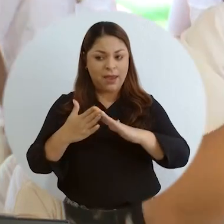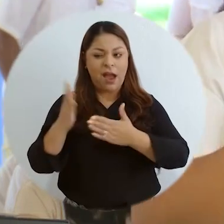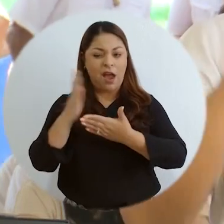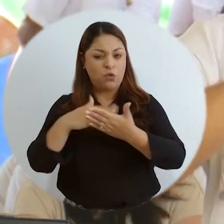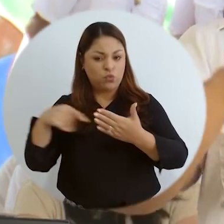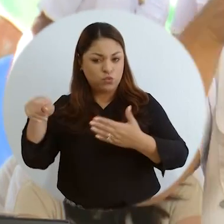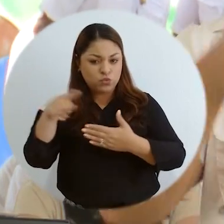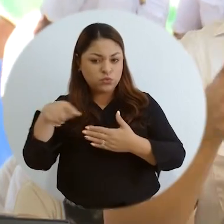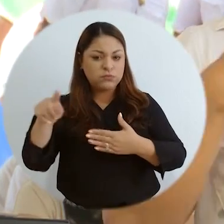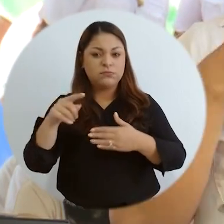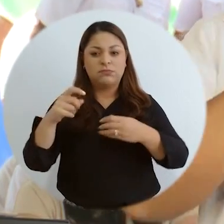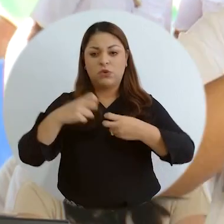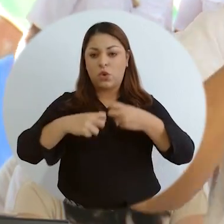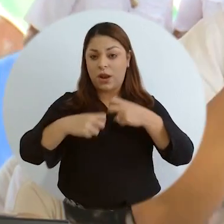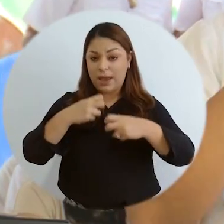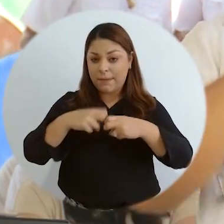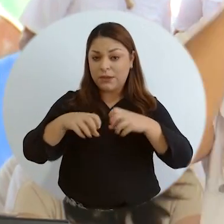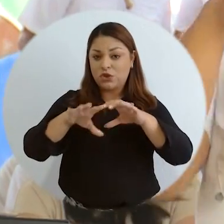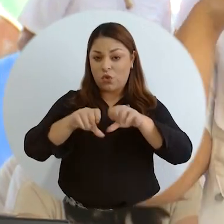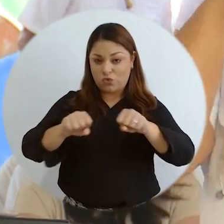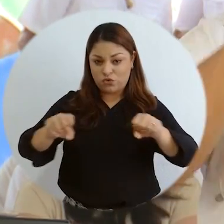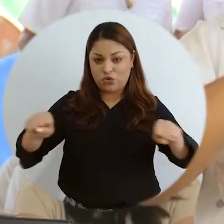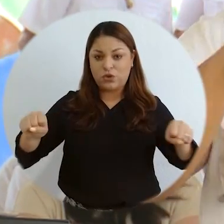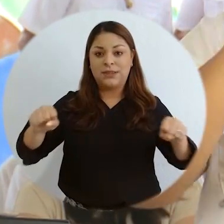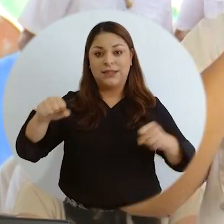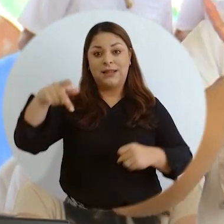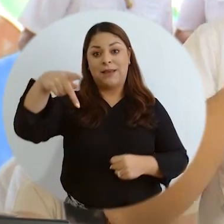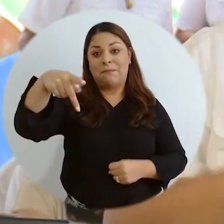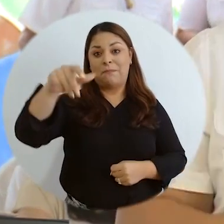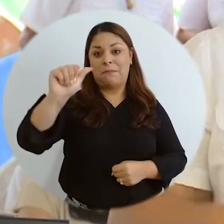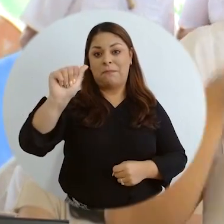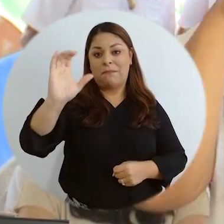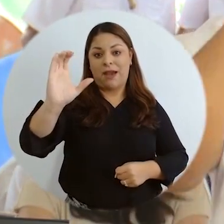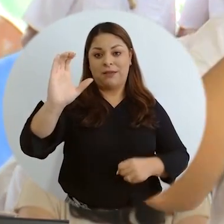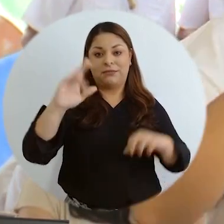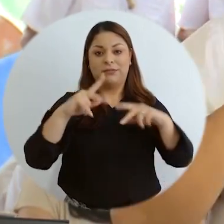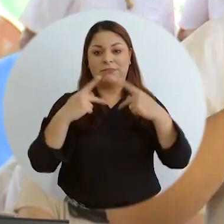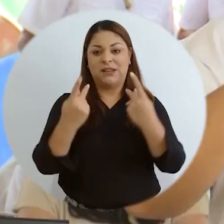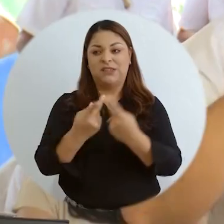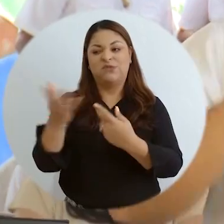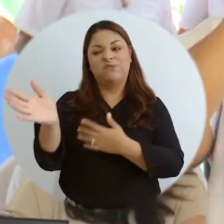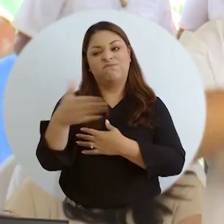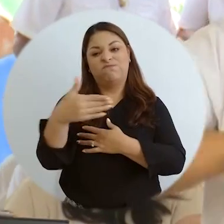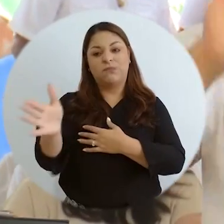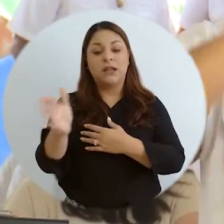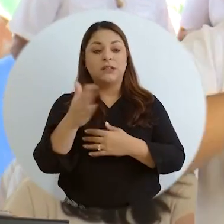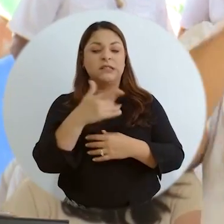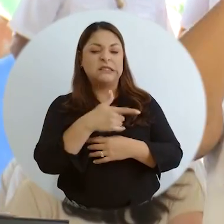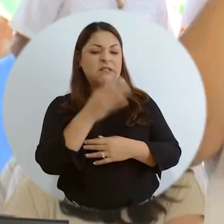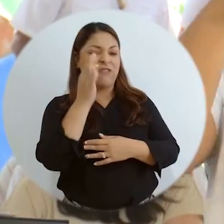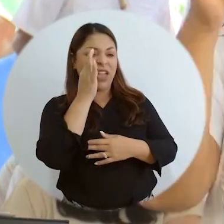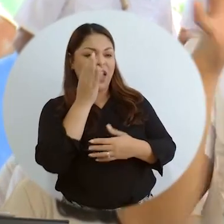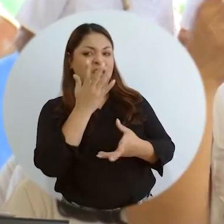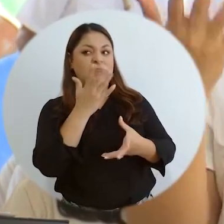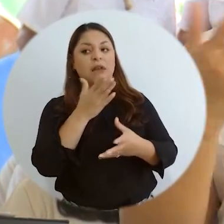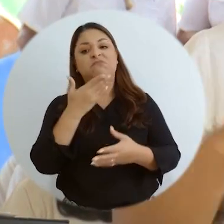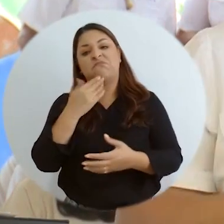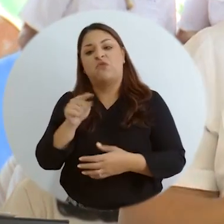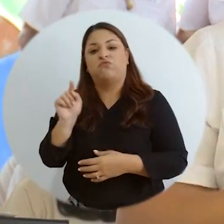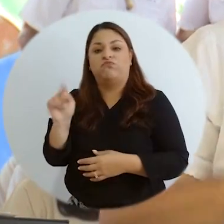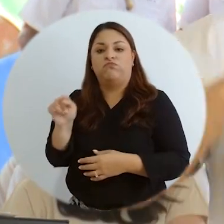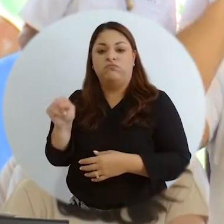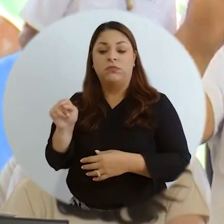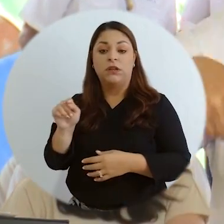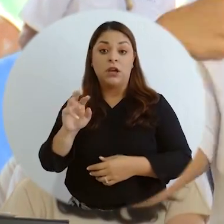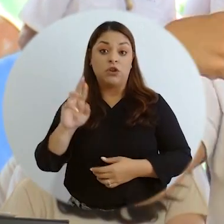escándalos también de corrupción que se vieron envueltos, eso hace que Rodrigo Chávez tome el poder con este nivel de expectativas muy altas.